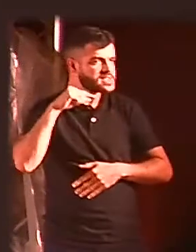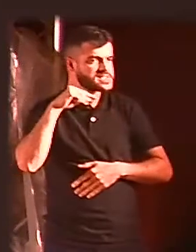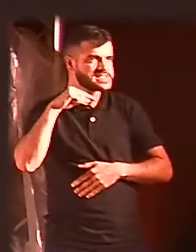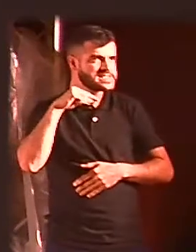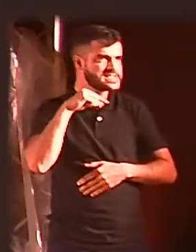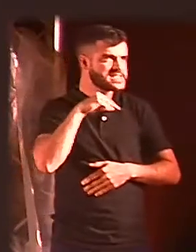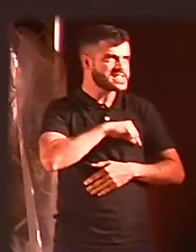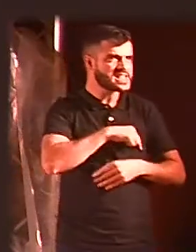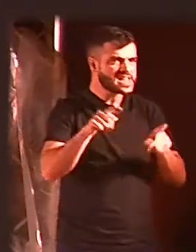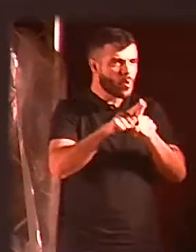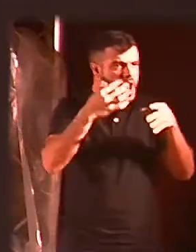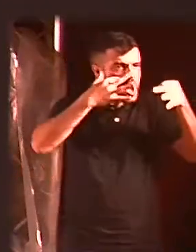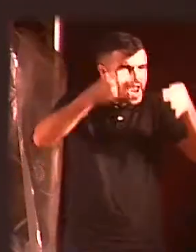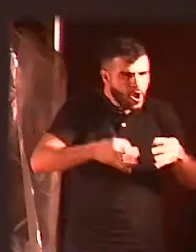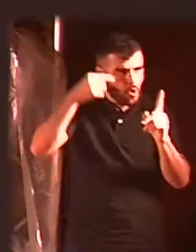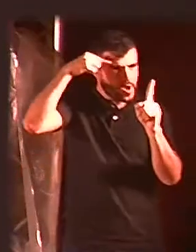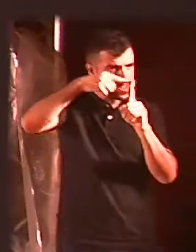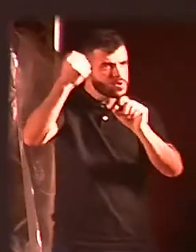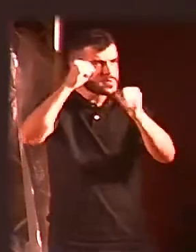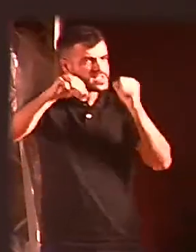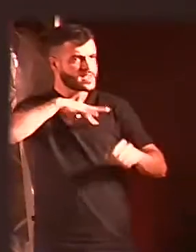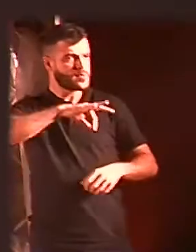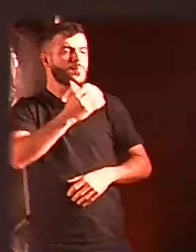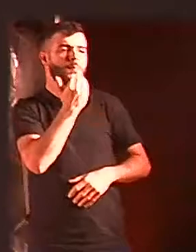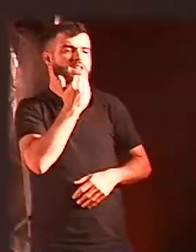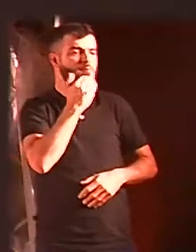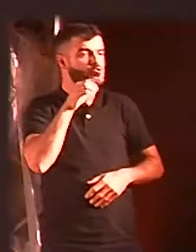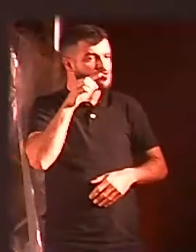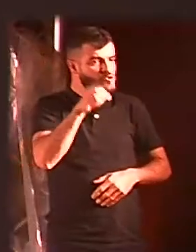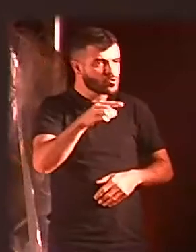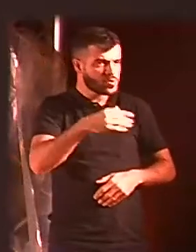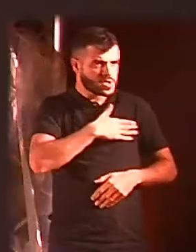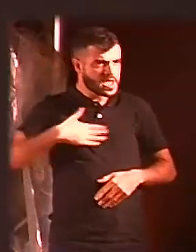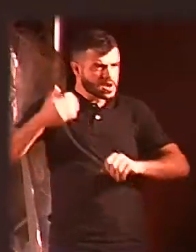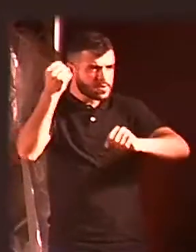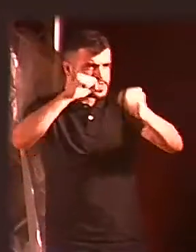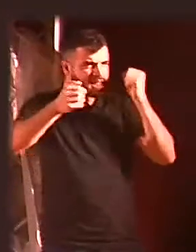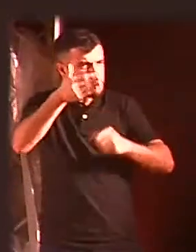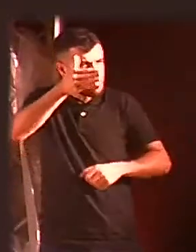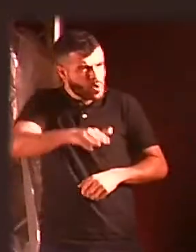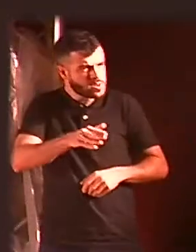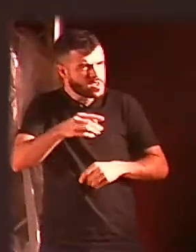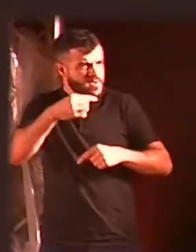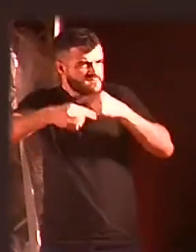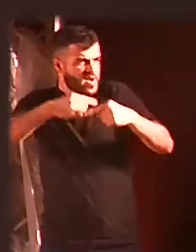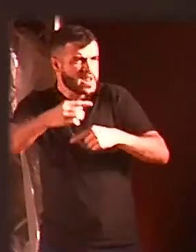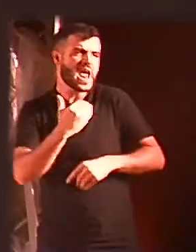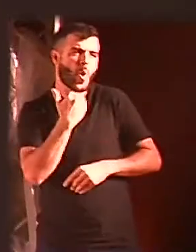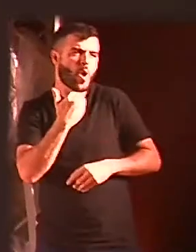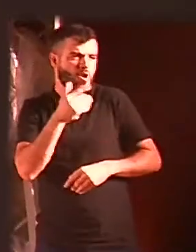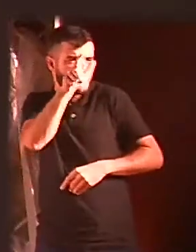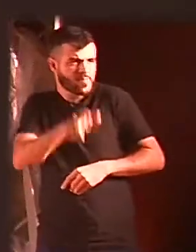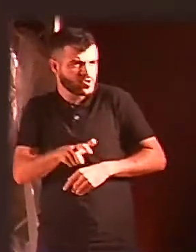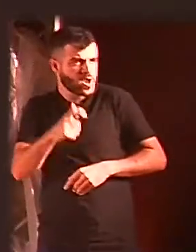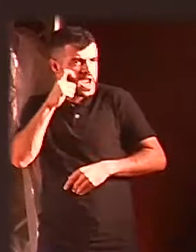personajes. Es decir, para representar la muerte de un ser querido tenías que evocar tus propias emociones reales por la pérdida de un ser